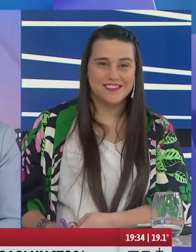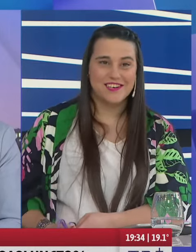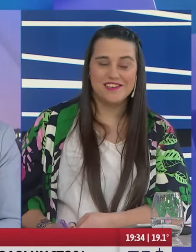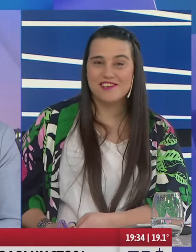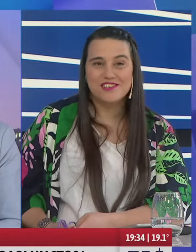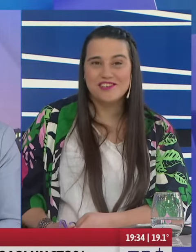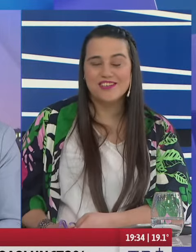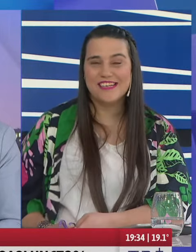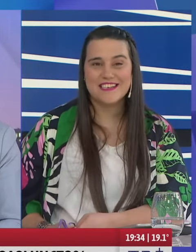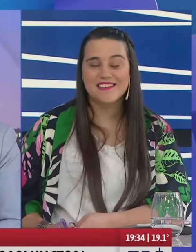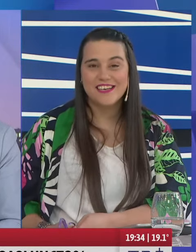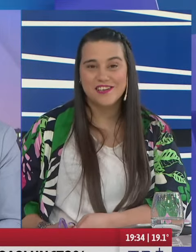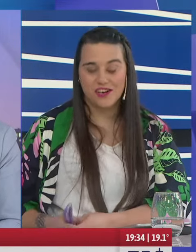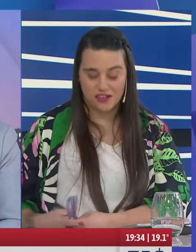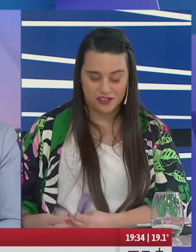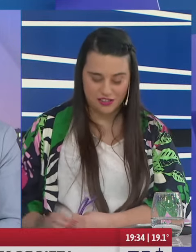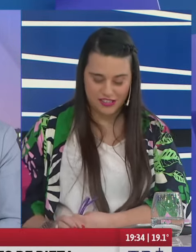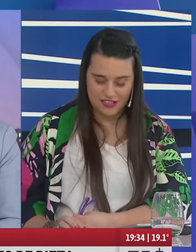¿no?